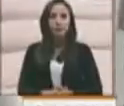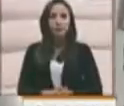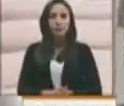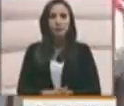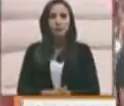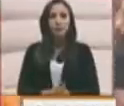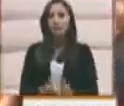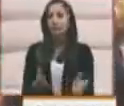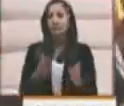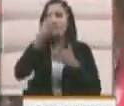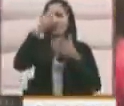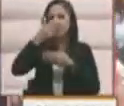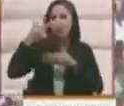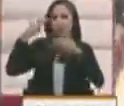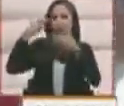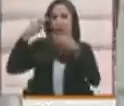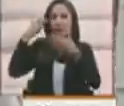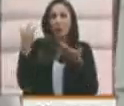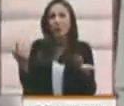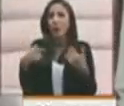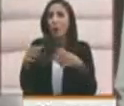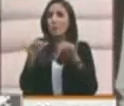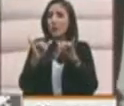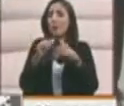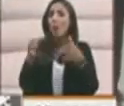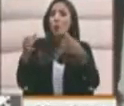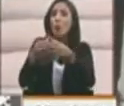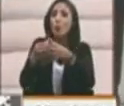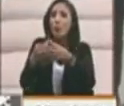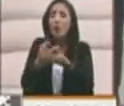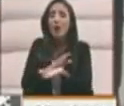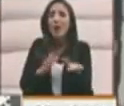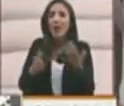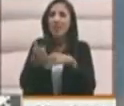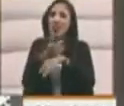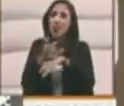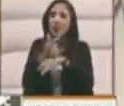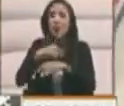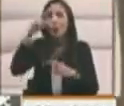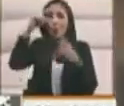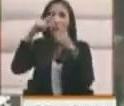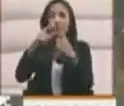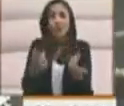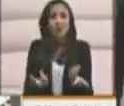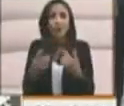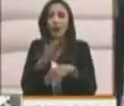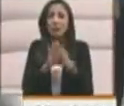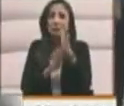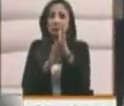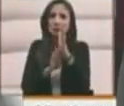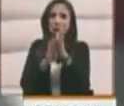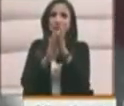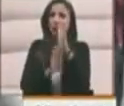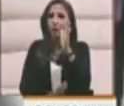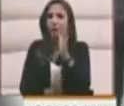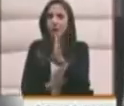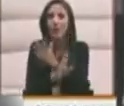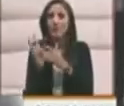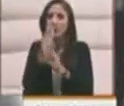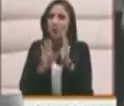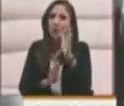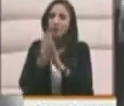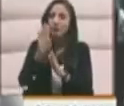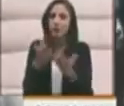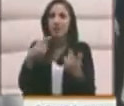Un terrorismo de los gobiernos que no quiere que Venezuela surja. Le queremos decir a nuestro presidente